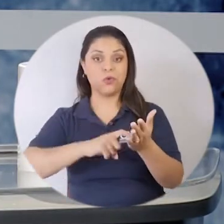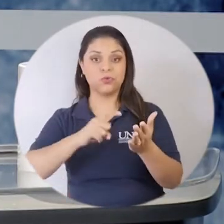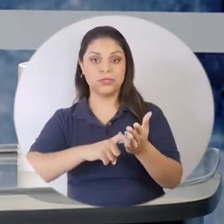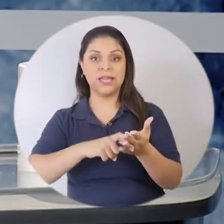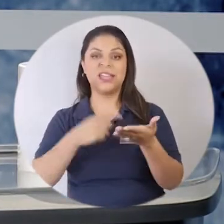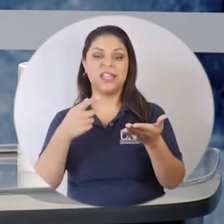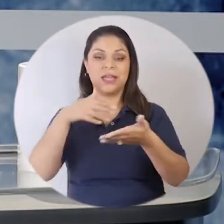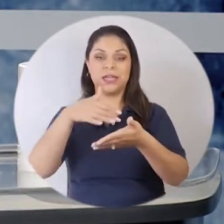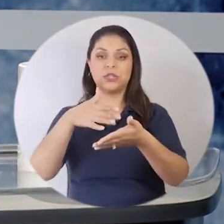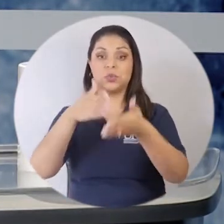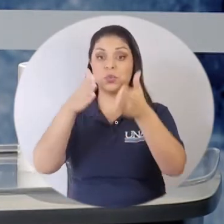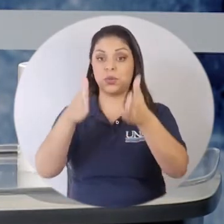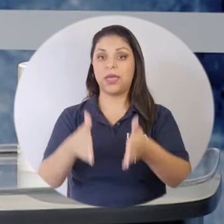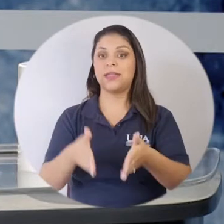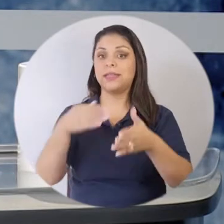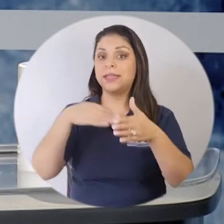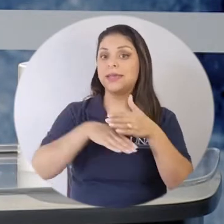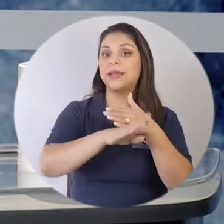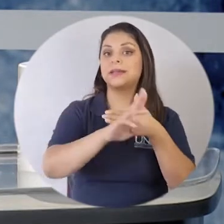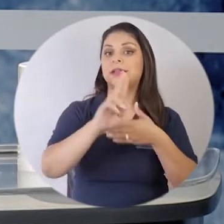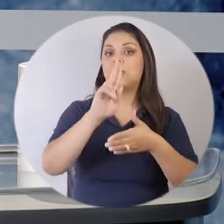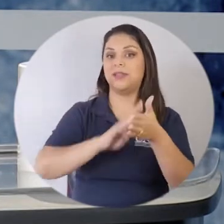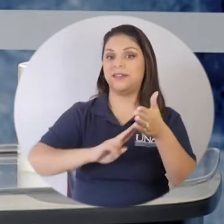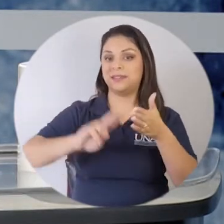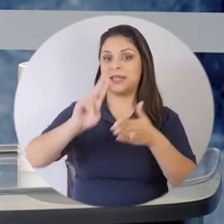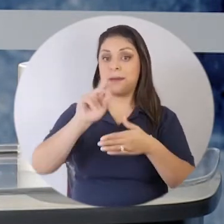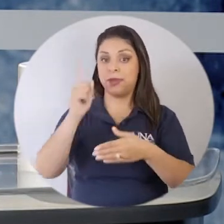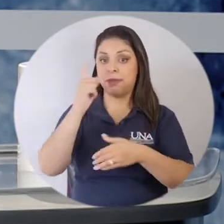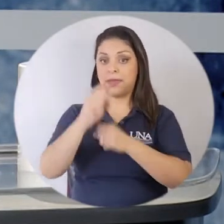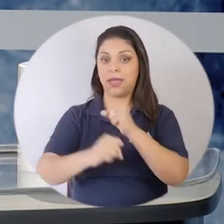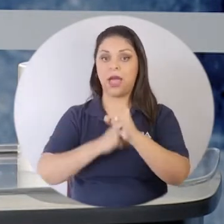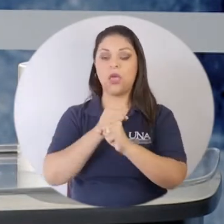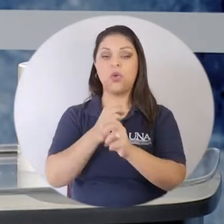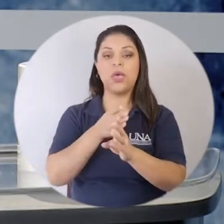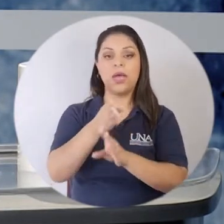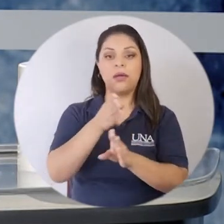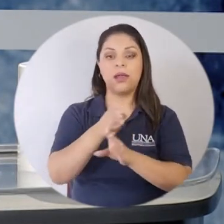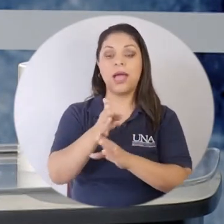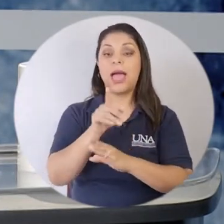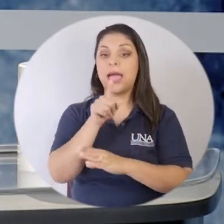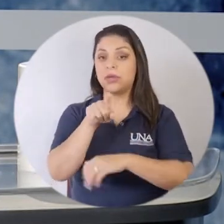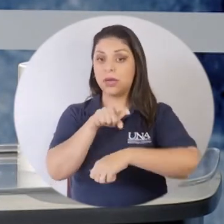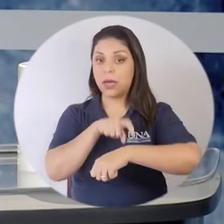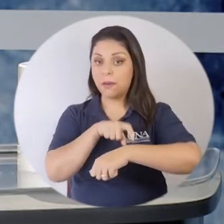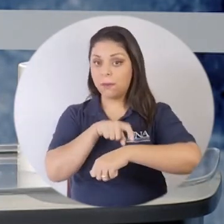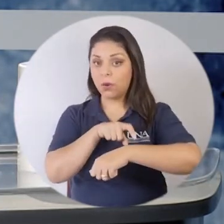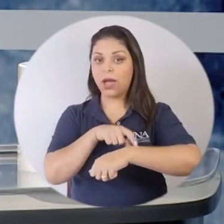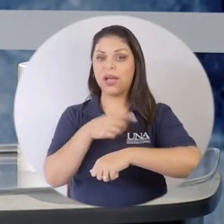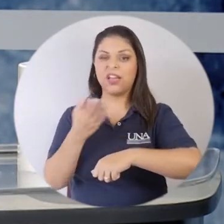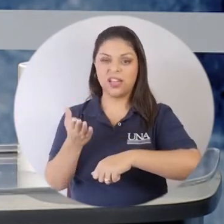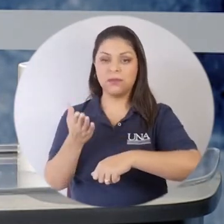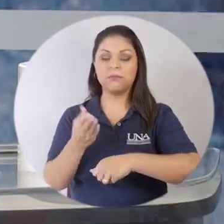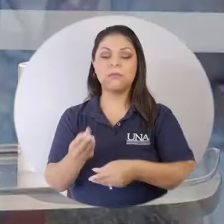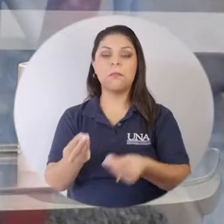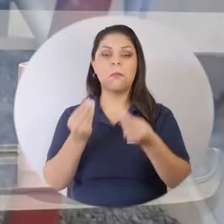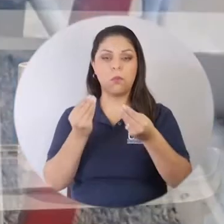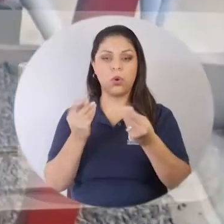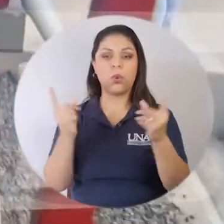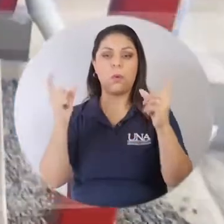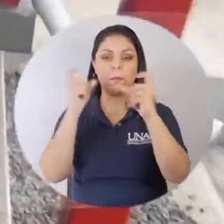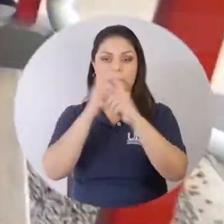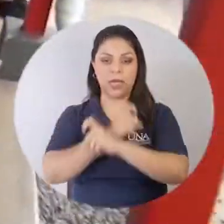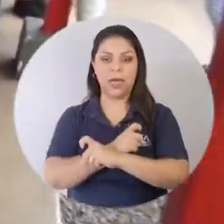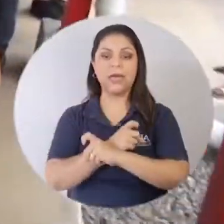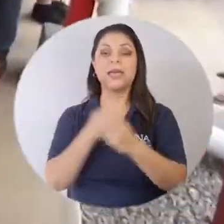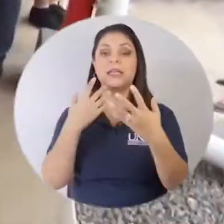reconocer, ¿verdad?, que el estudiante que ingresa a la universidad en su primer año de carrera es una época, ¿verdad?, una etapa de